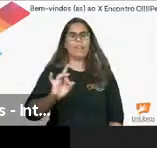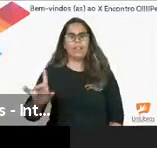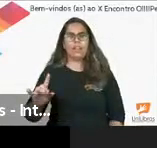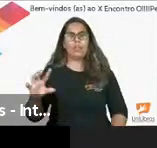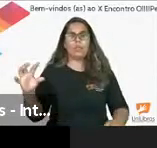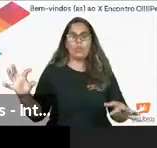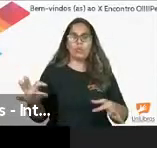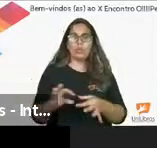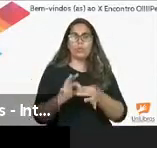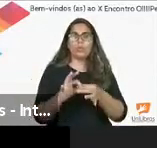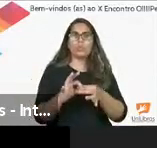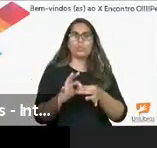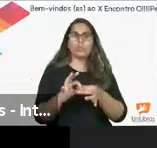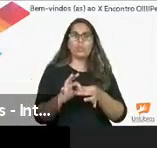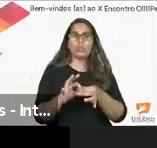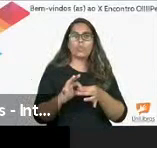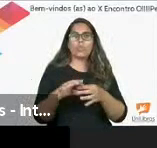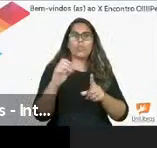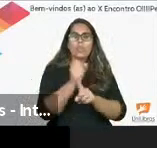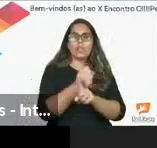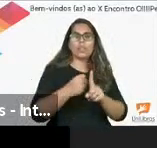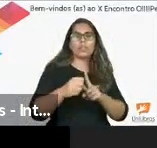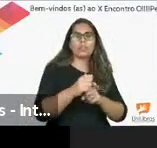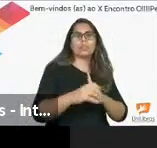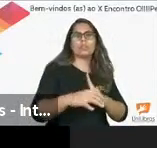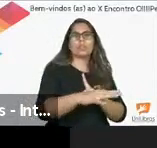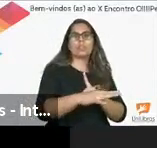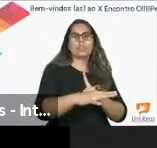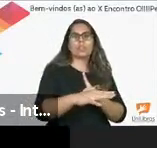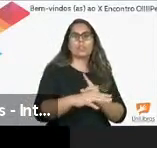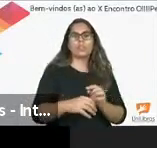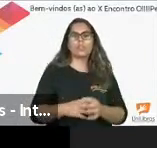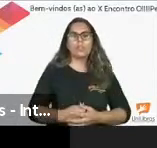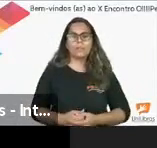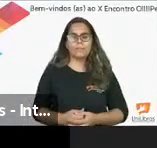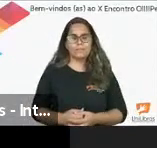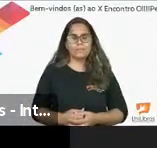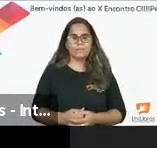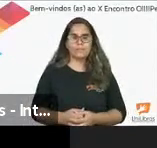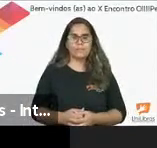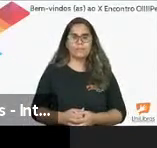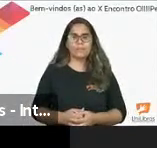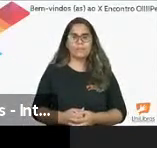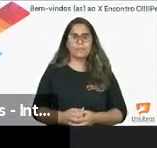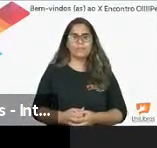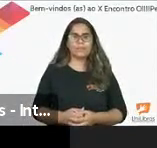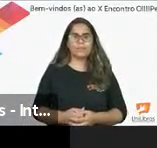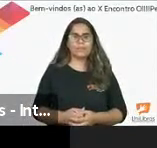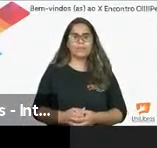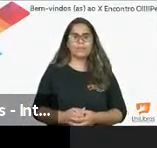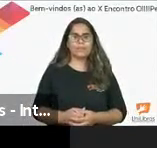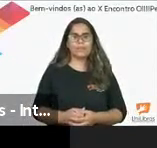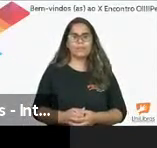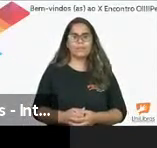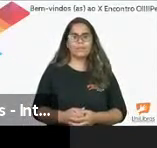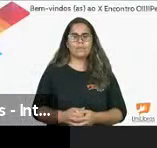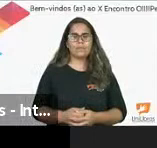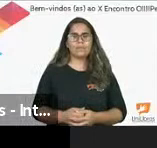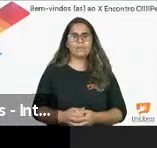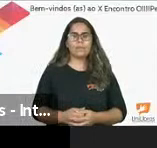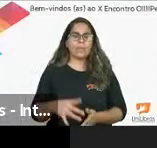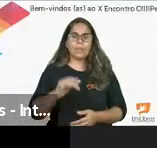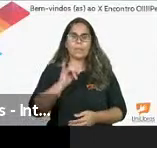asociados a la extrema socialidad. Por ejemplo, la plasticidad vocal. Por